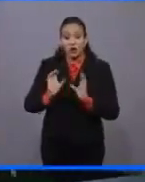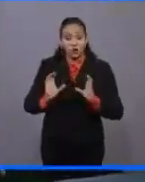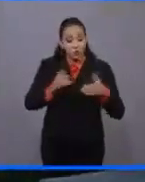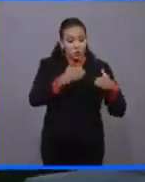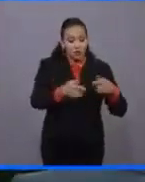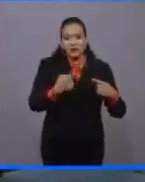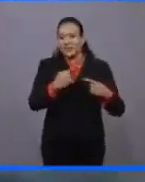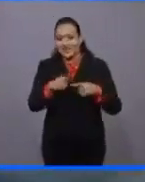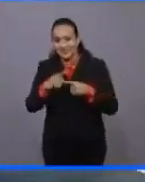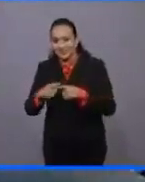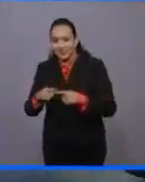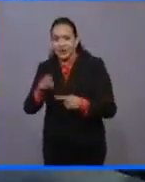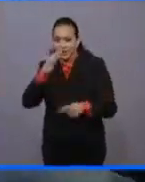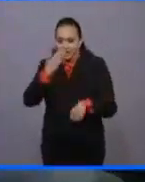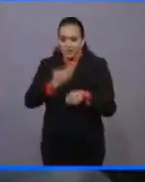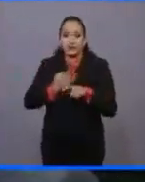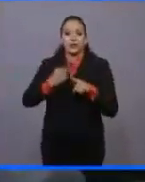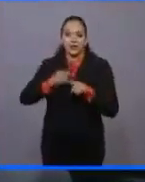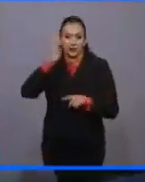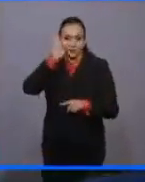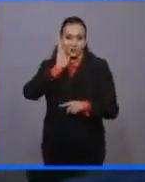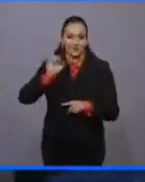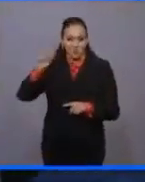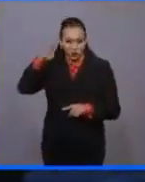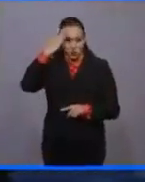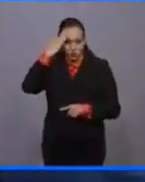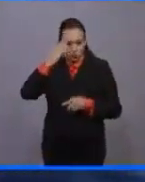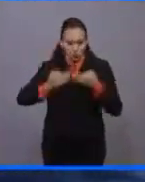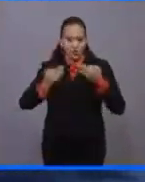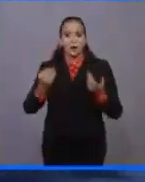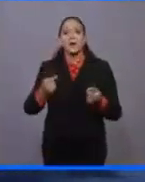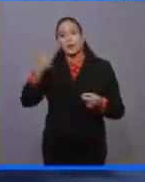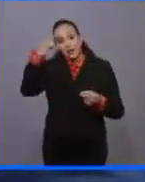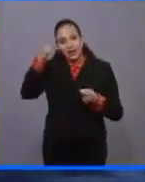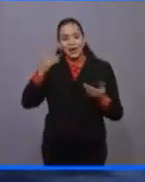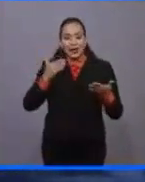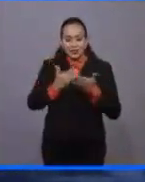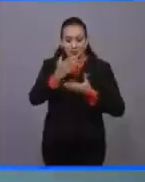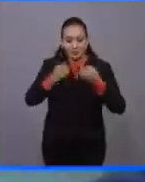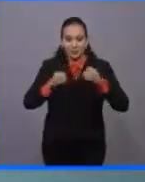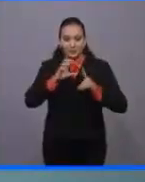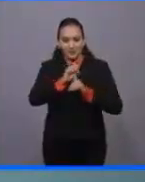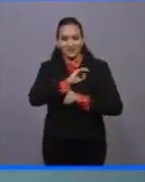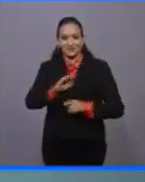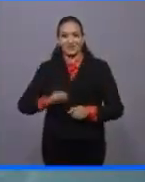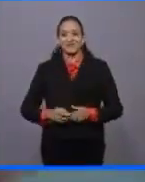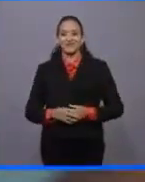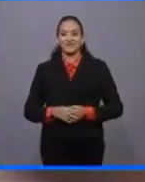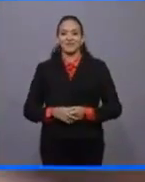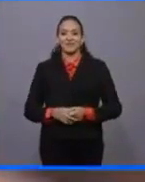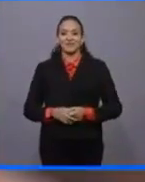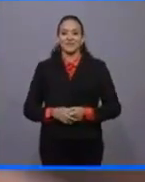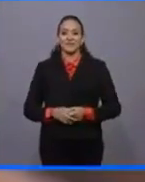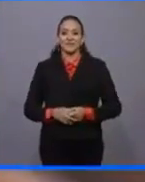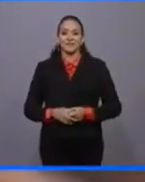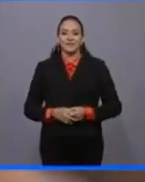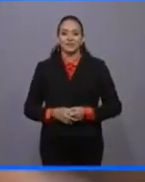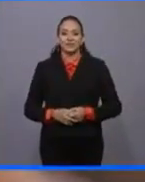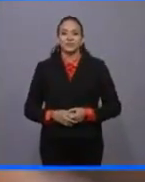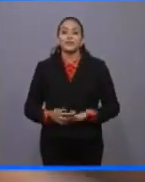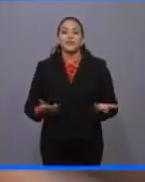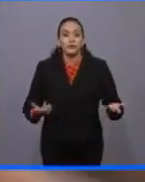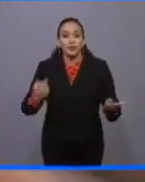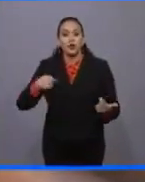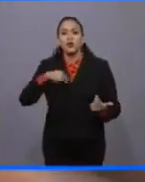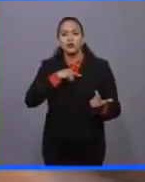de mujeres indígenas y afromexicanas, entre ellos el de pleno acceso a la justicia. No nos conformemos